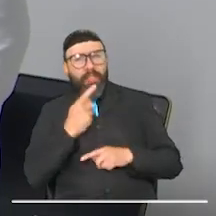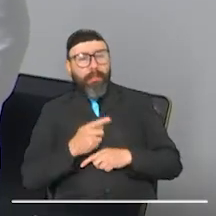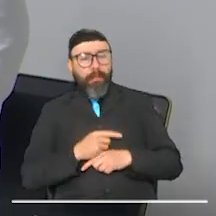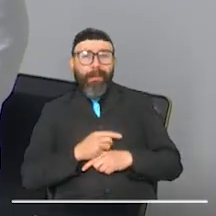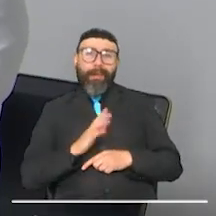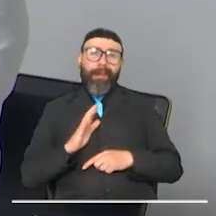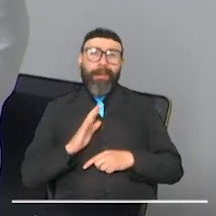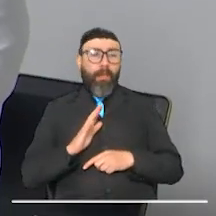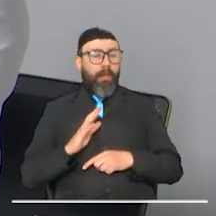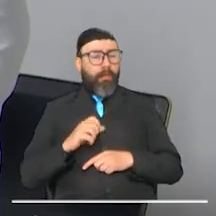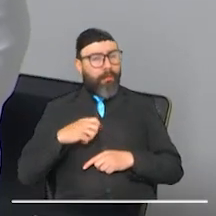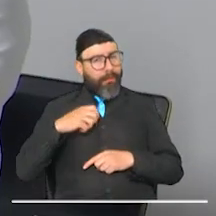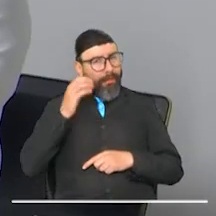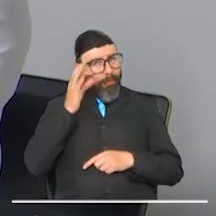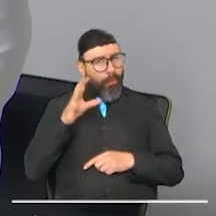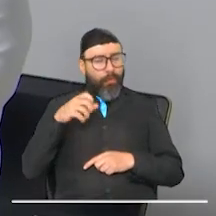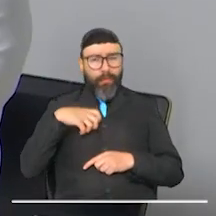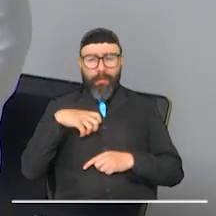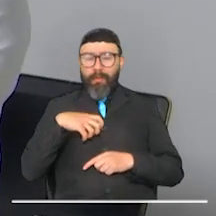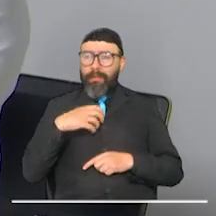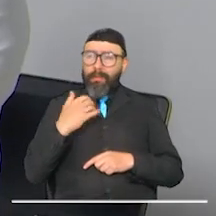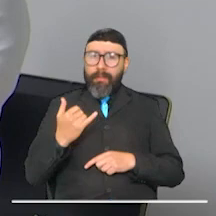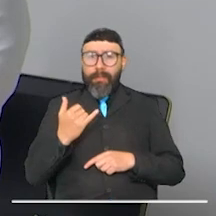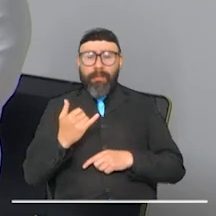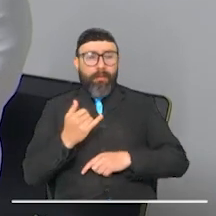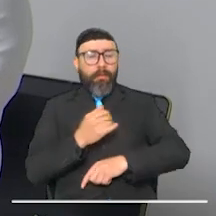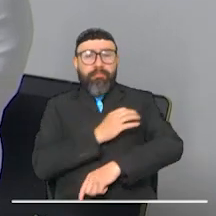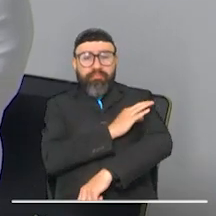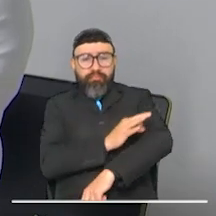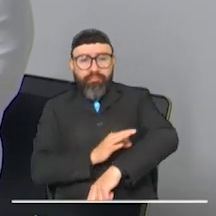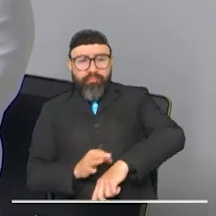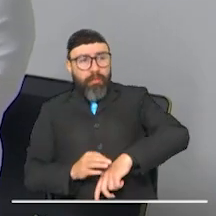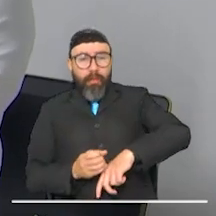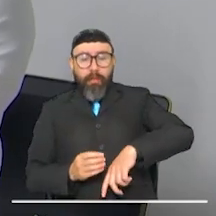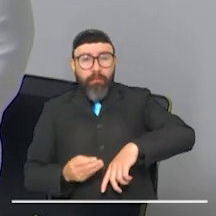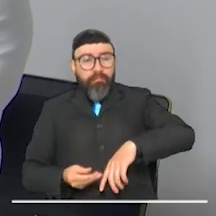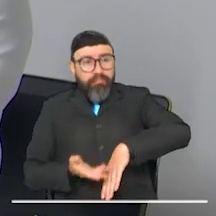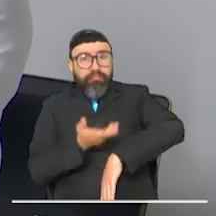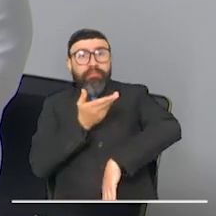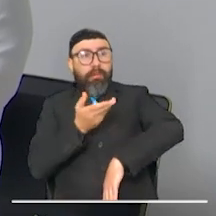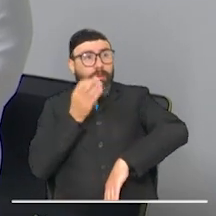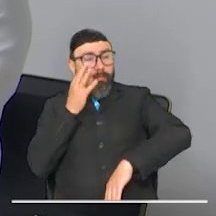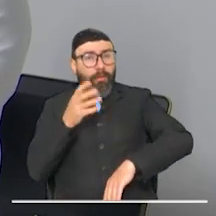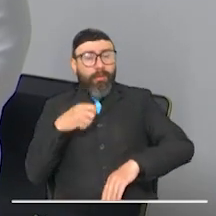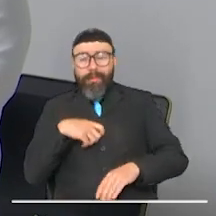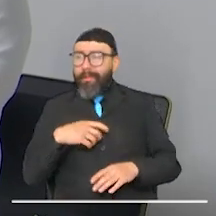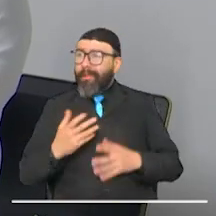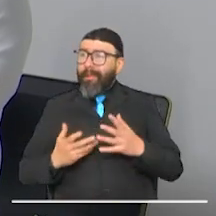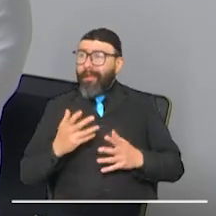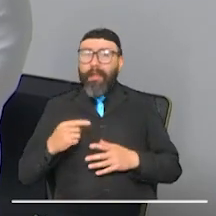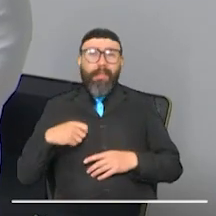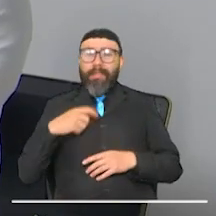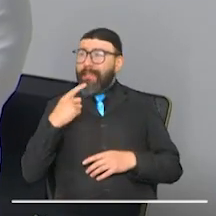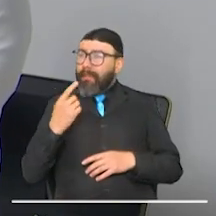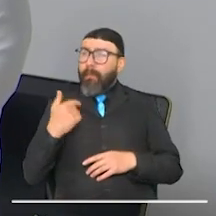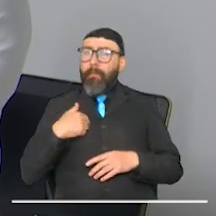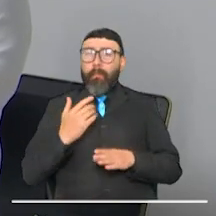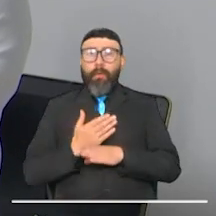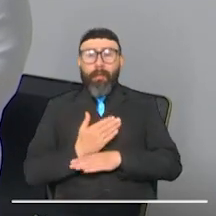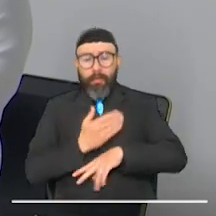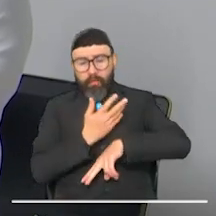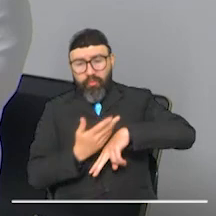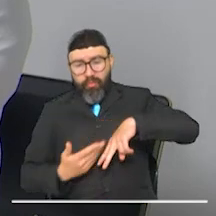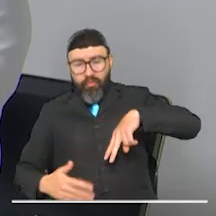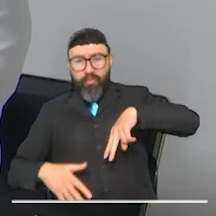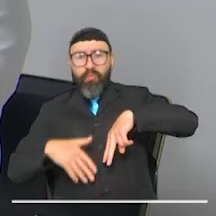le dicen será que tengo colesterol y triglicérido alto será que porque como tengo problemas circulatorio y me han dicho que es que me arde mucho la planta